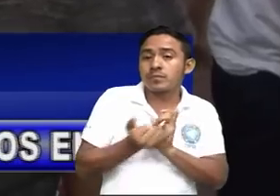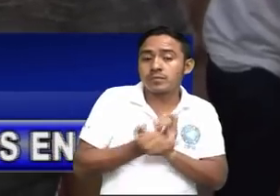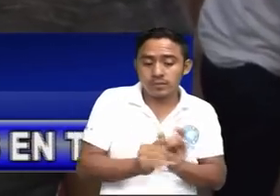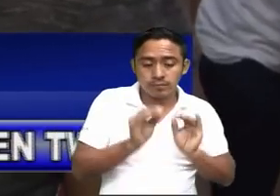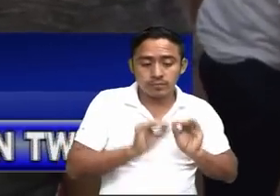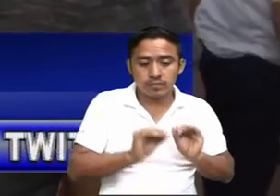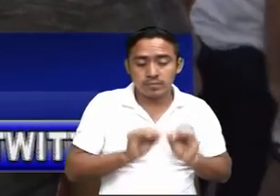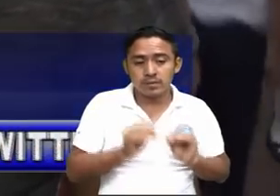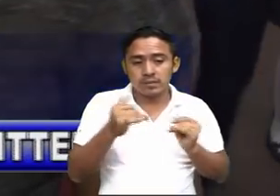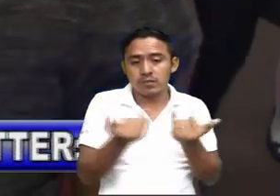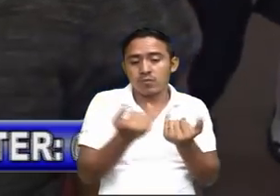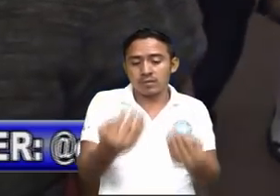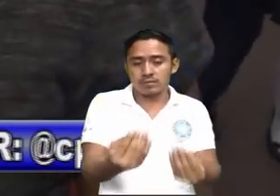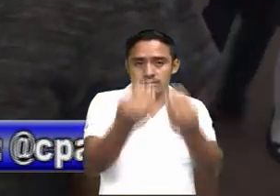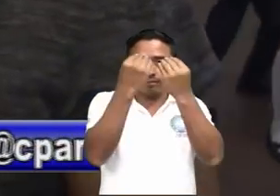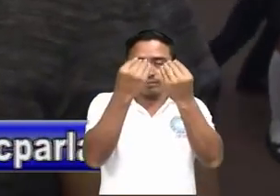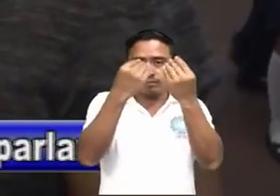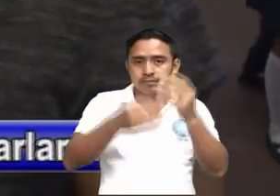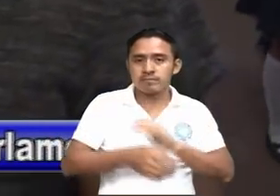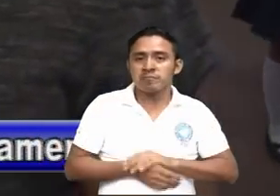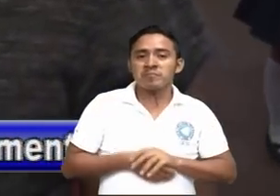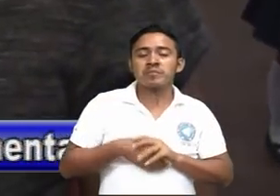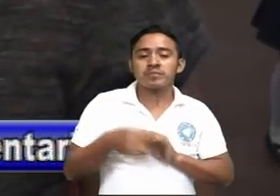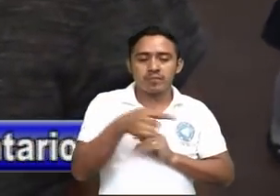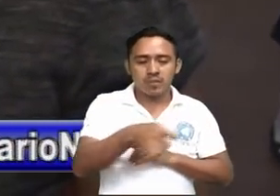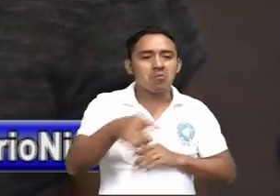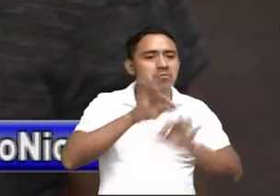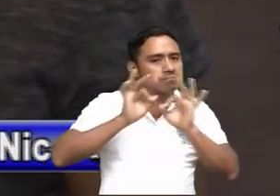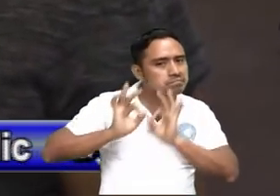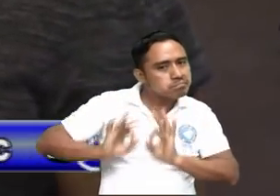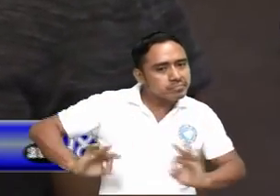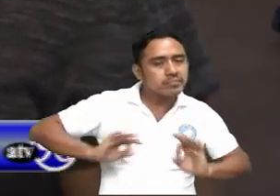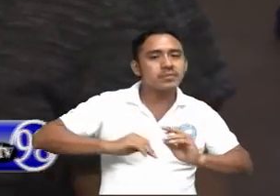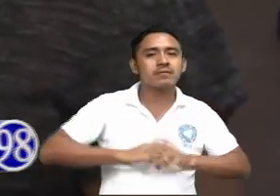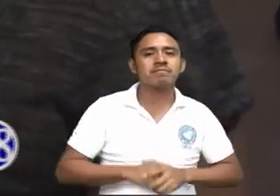a ellos, igual ellos me enseñan a mí, son auténticos.